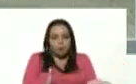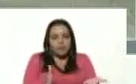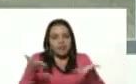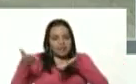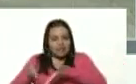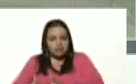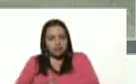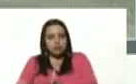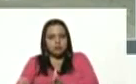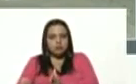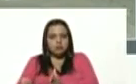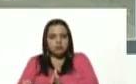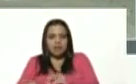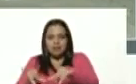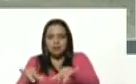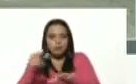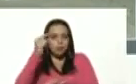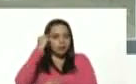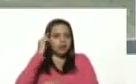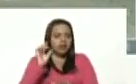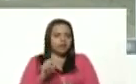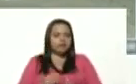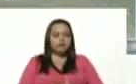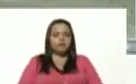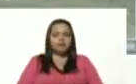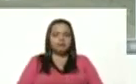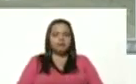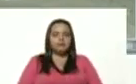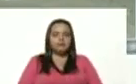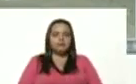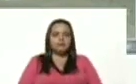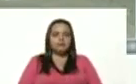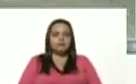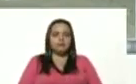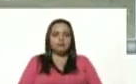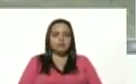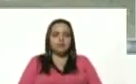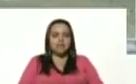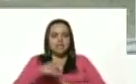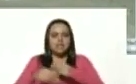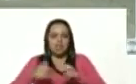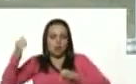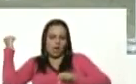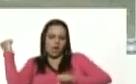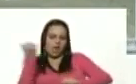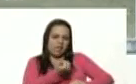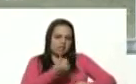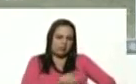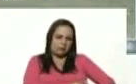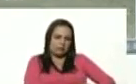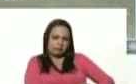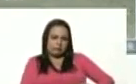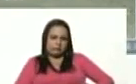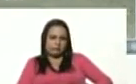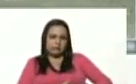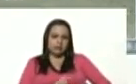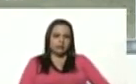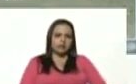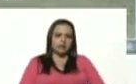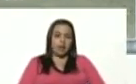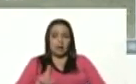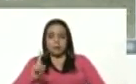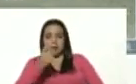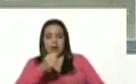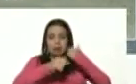nació el mismo día. Le emitieron un lanzazo aquí, en una de las primeras arremetidas